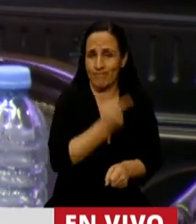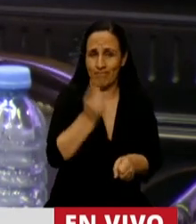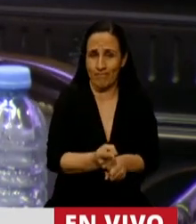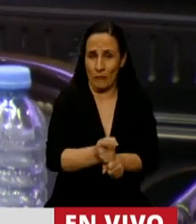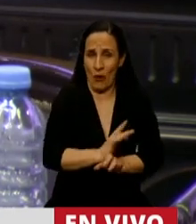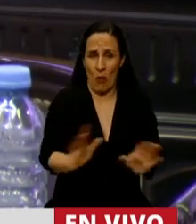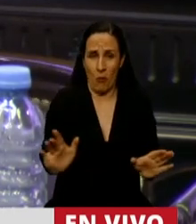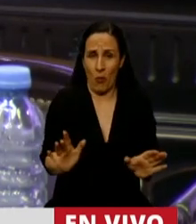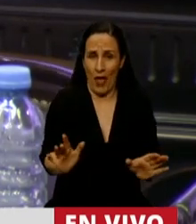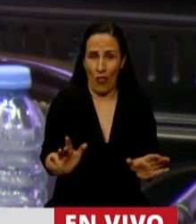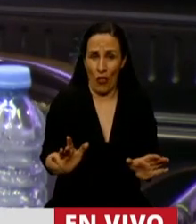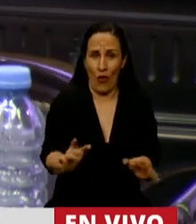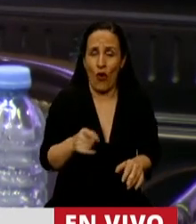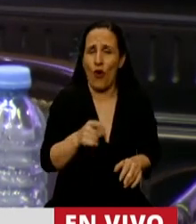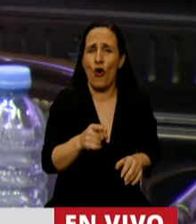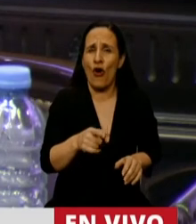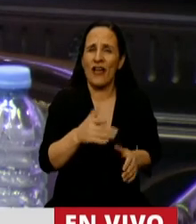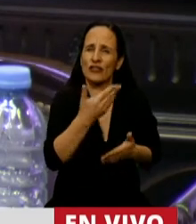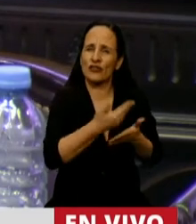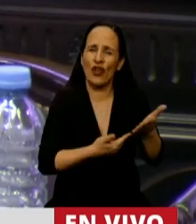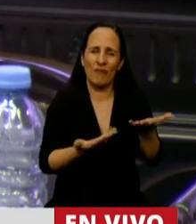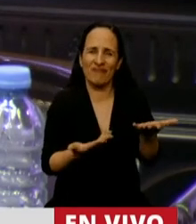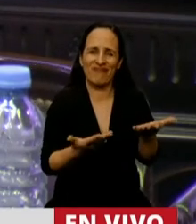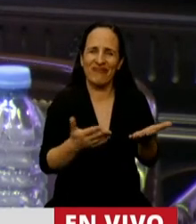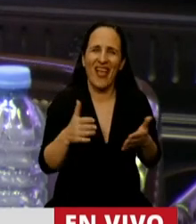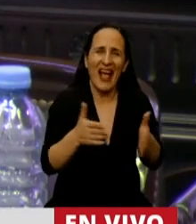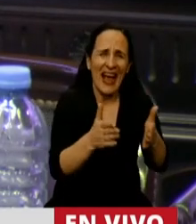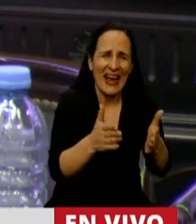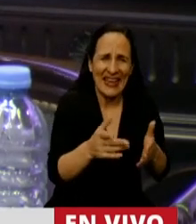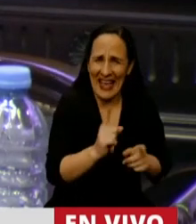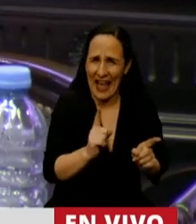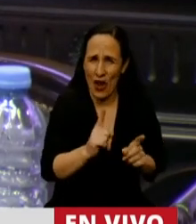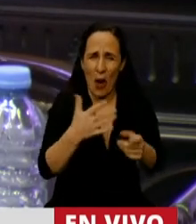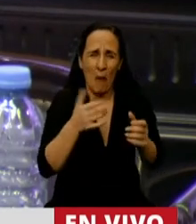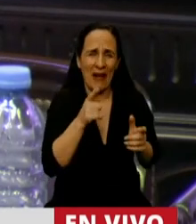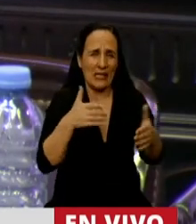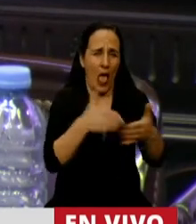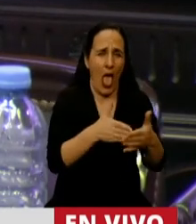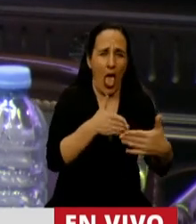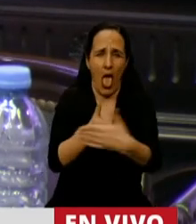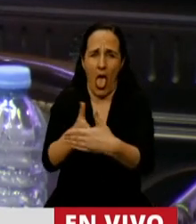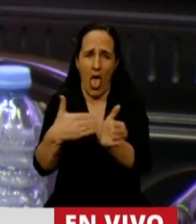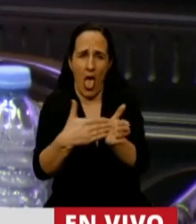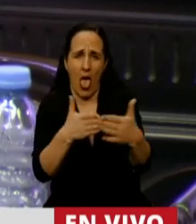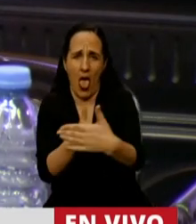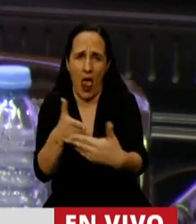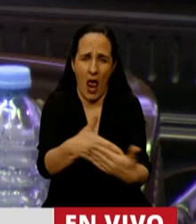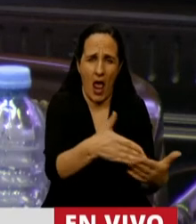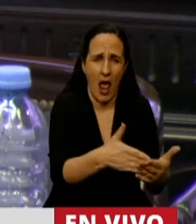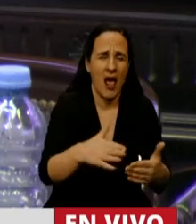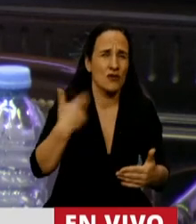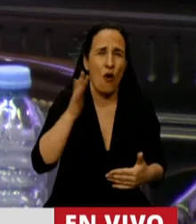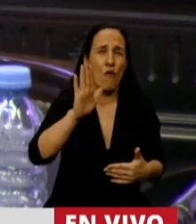en realidad es una hoja de ruta dibujada que más que guías parece un laberinto en el que pretenden entrampar el